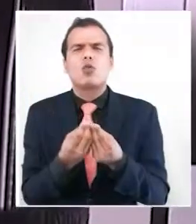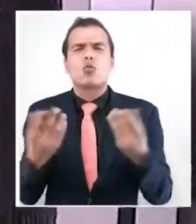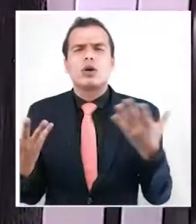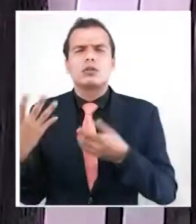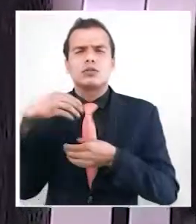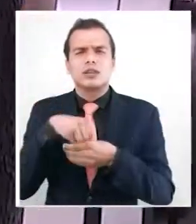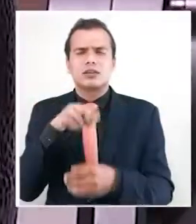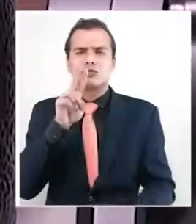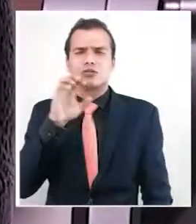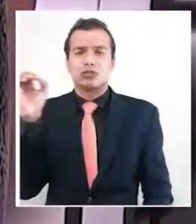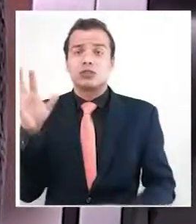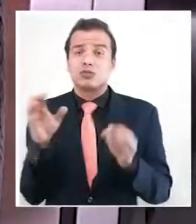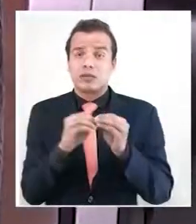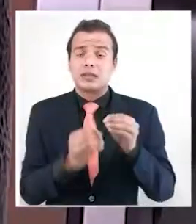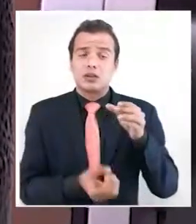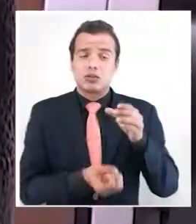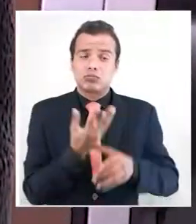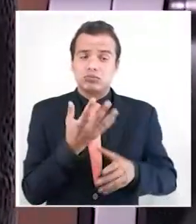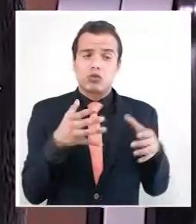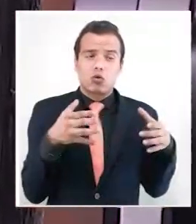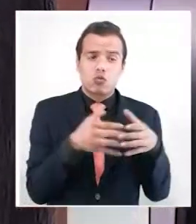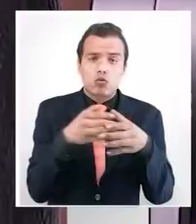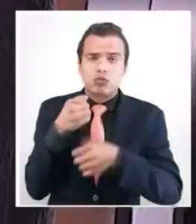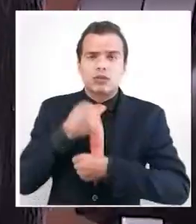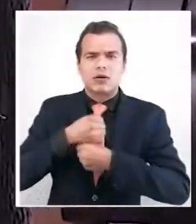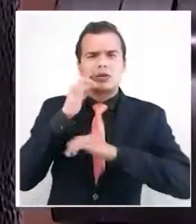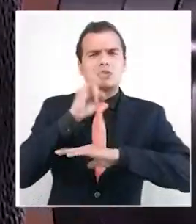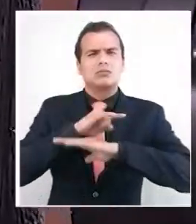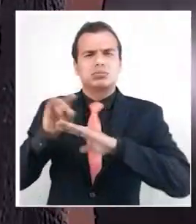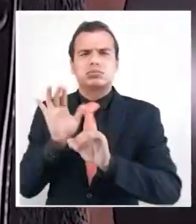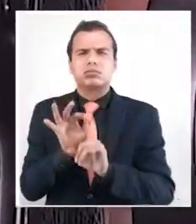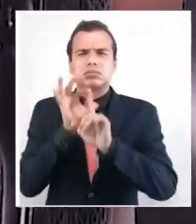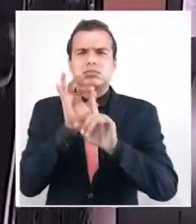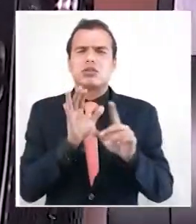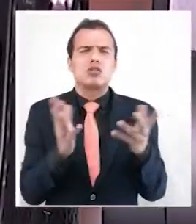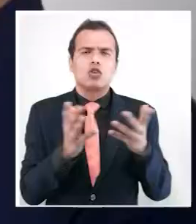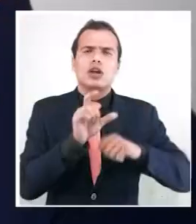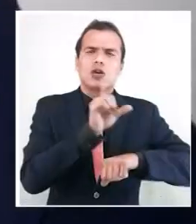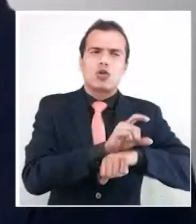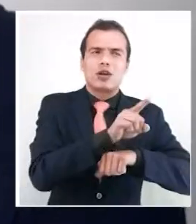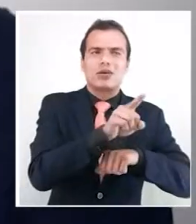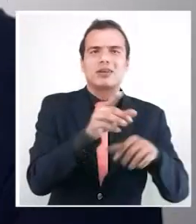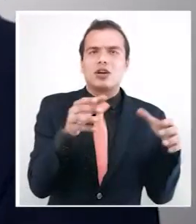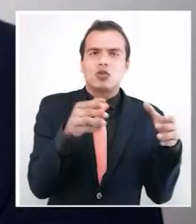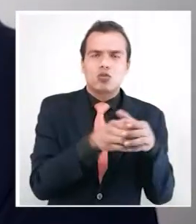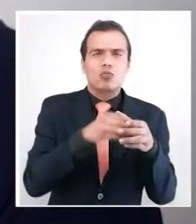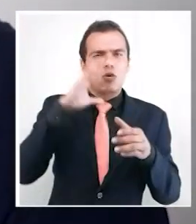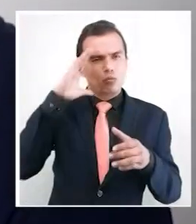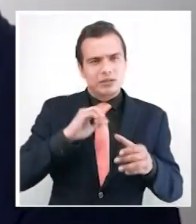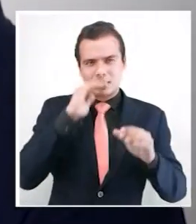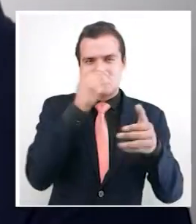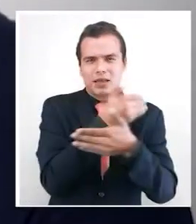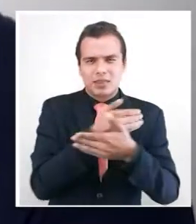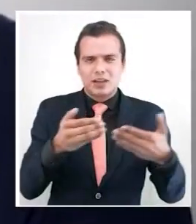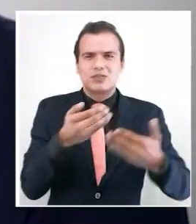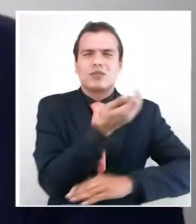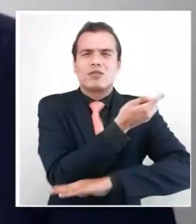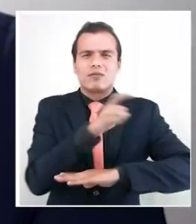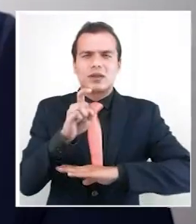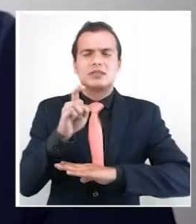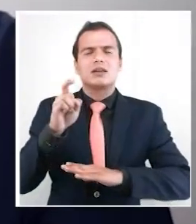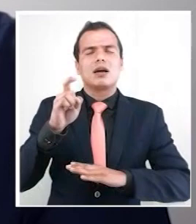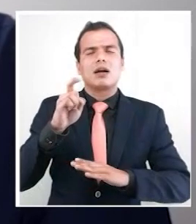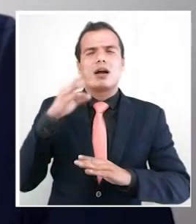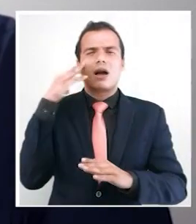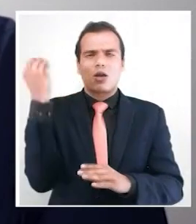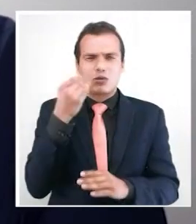estructuras criminales. Vamos a crear grupos élites. Vamos a fortalecer la patrulla escolar, Edgar, que se trata de policía de infancia y adolescencia, junto con